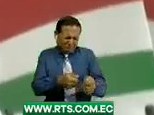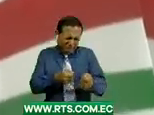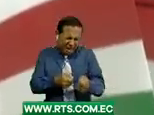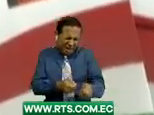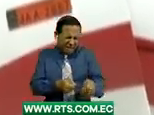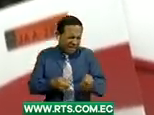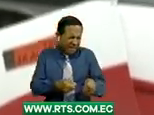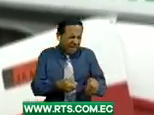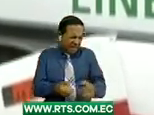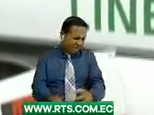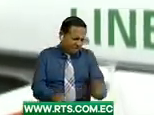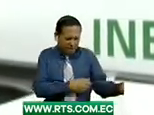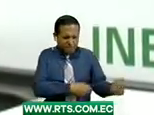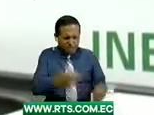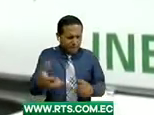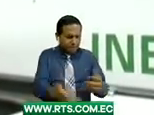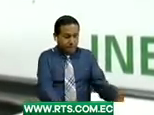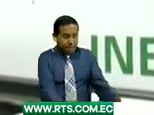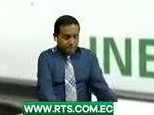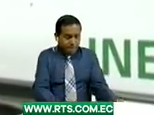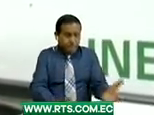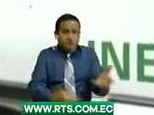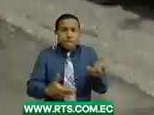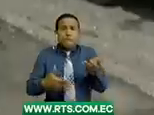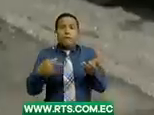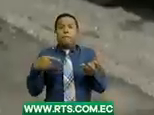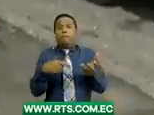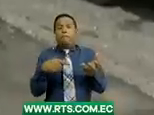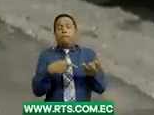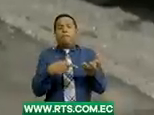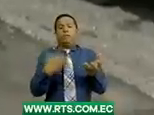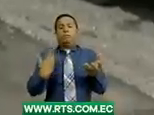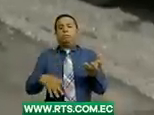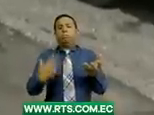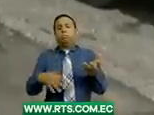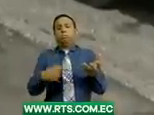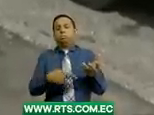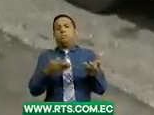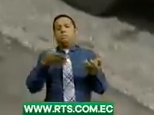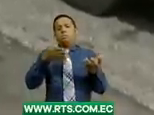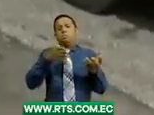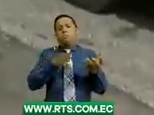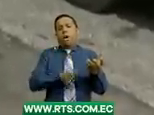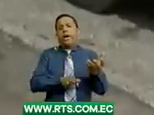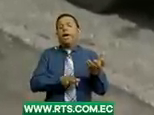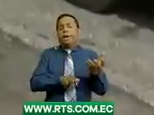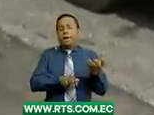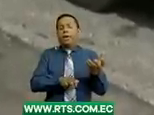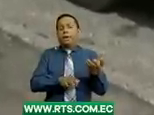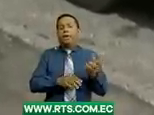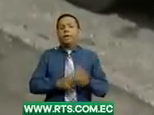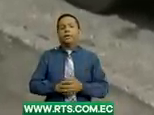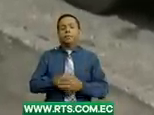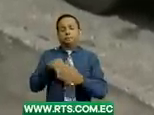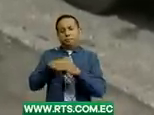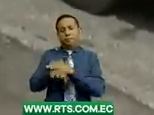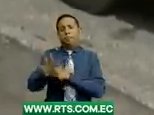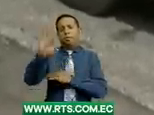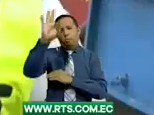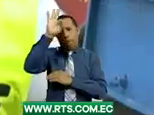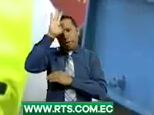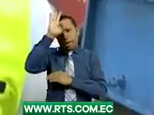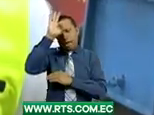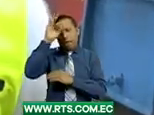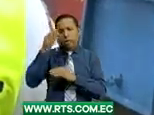golpe, seguramente sus órganos vitales se vieron afectados. Lamentablemente murió a los pocos minutos de haber llegado al hospital de